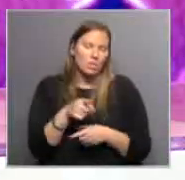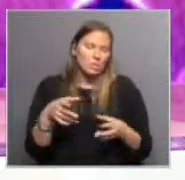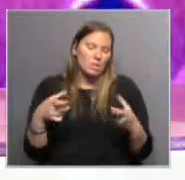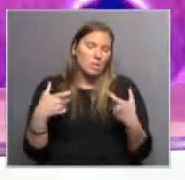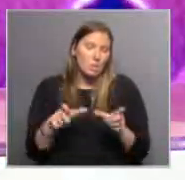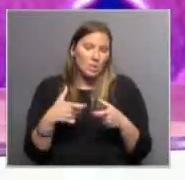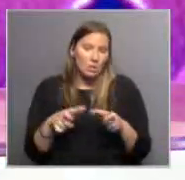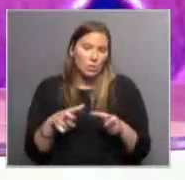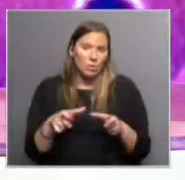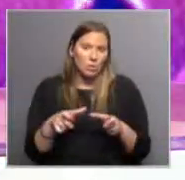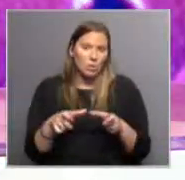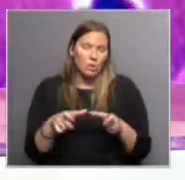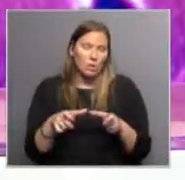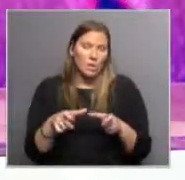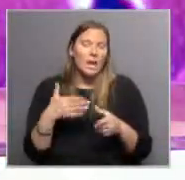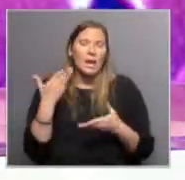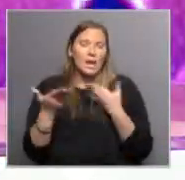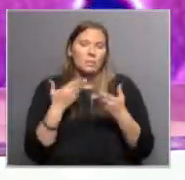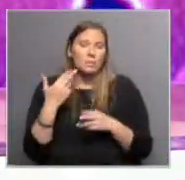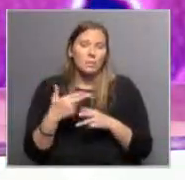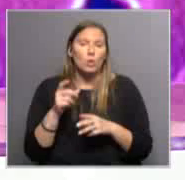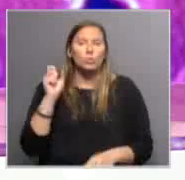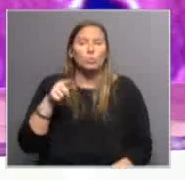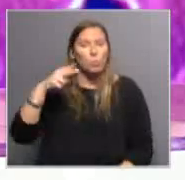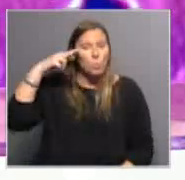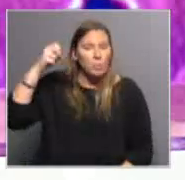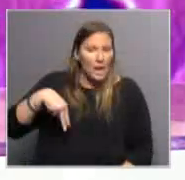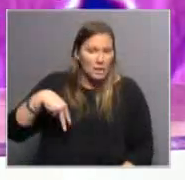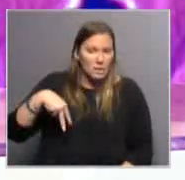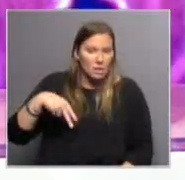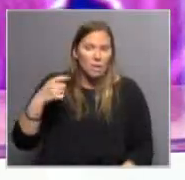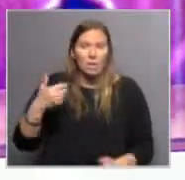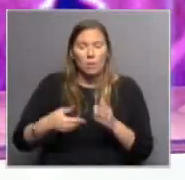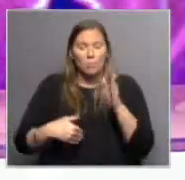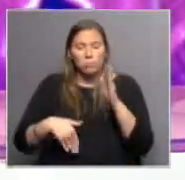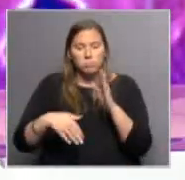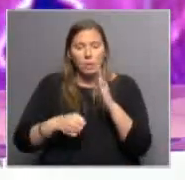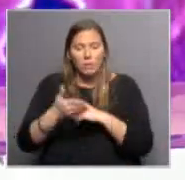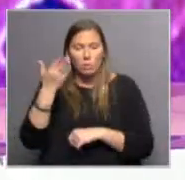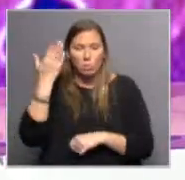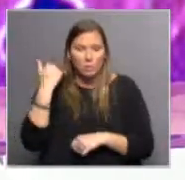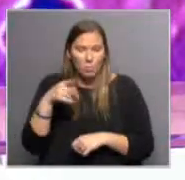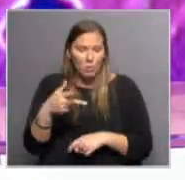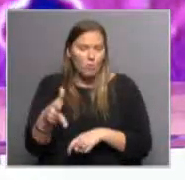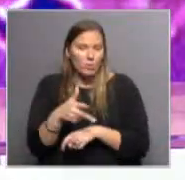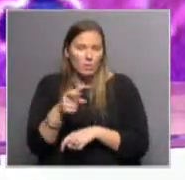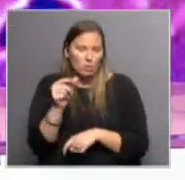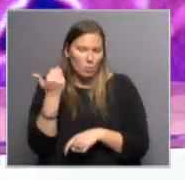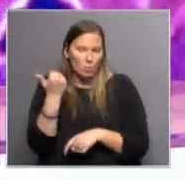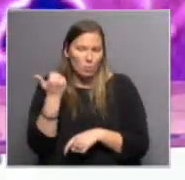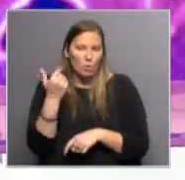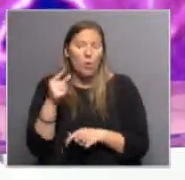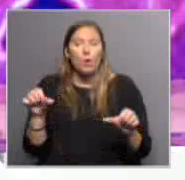álbum, el tema se llama Tu Plan y fue lanzado el año pasado, pero el clip fue lanzado hace poco, en mayo,